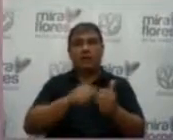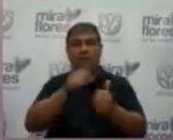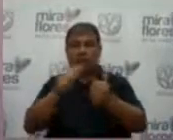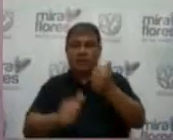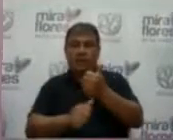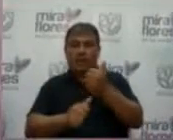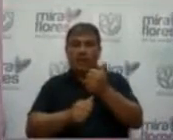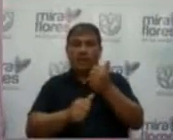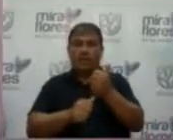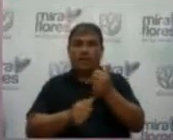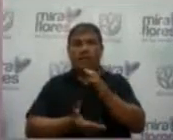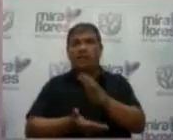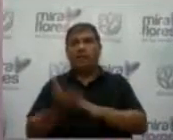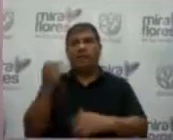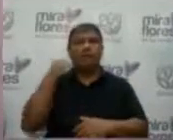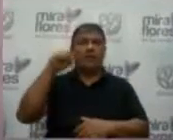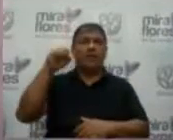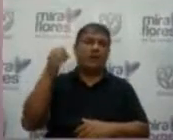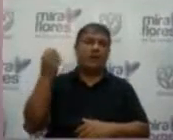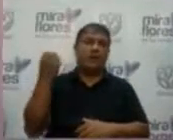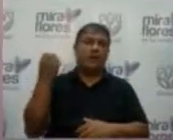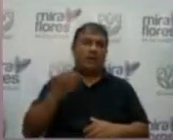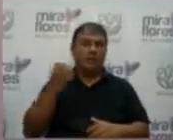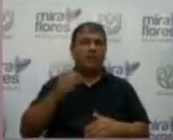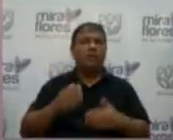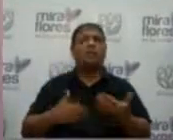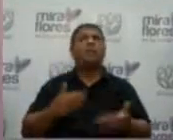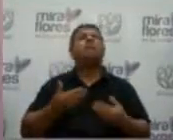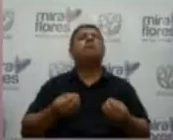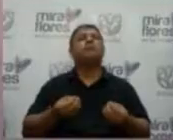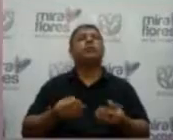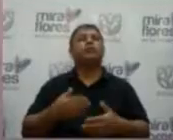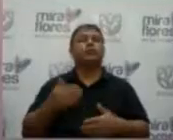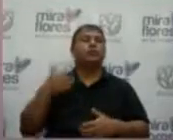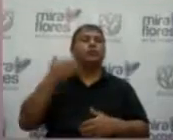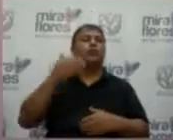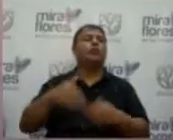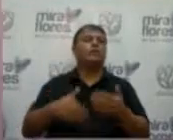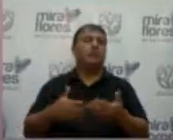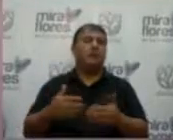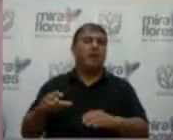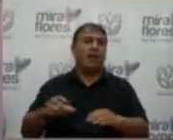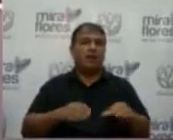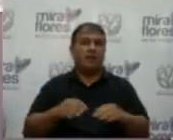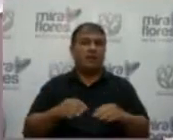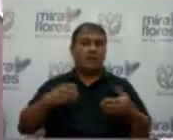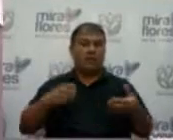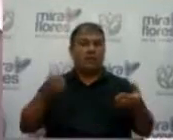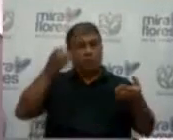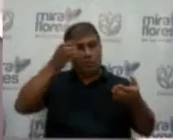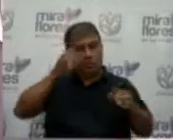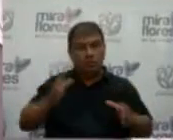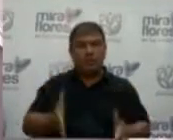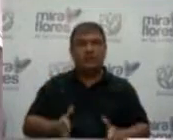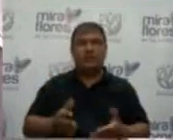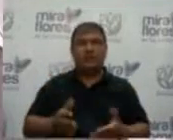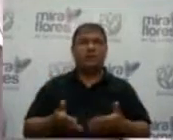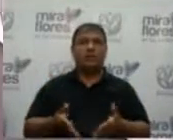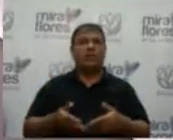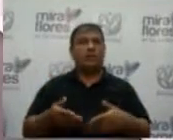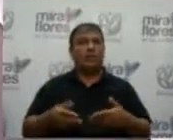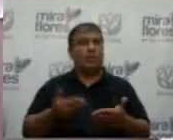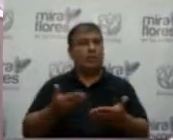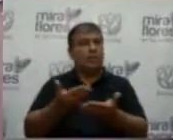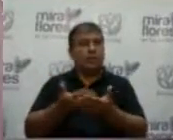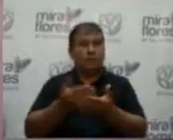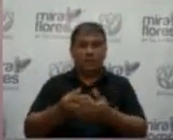tuvo un viaje de emergencia producto de su próxima actividad congresal, no ha